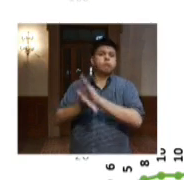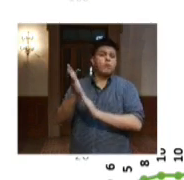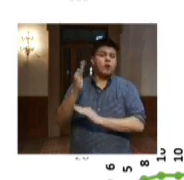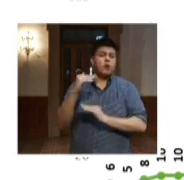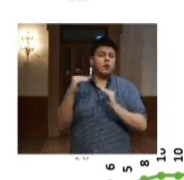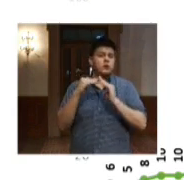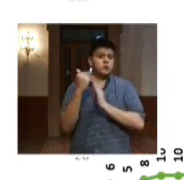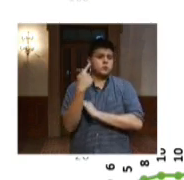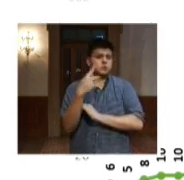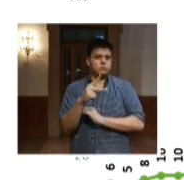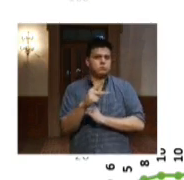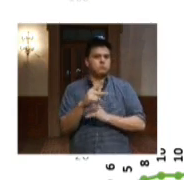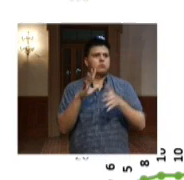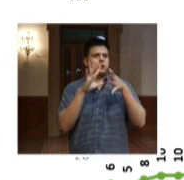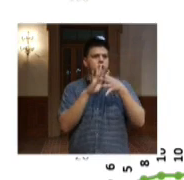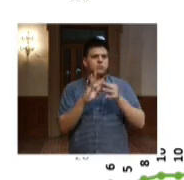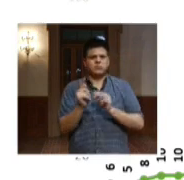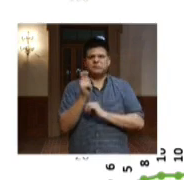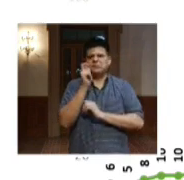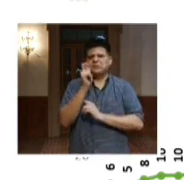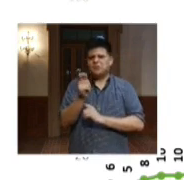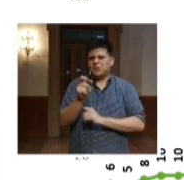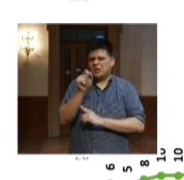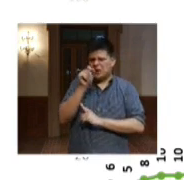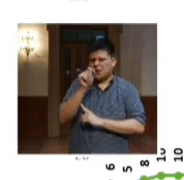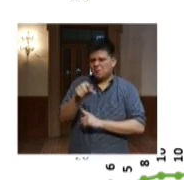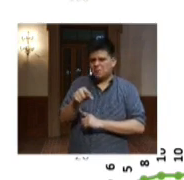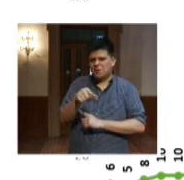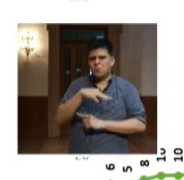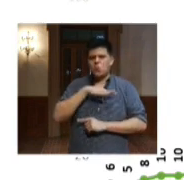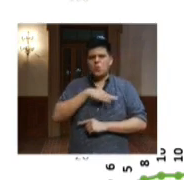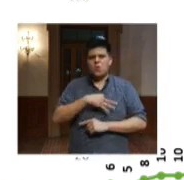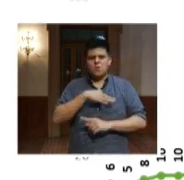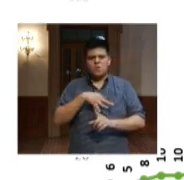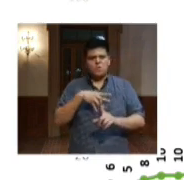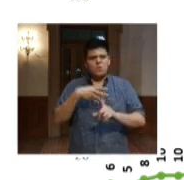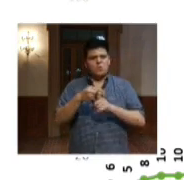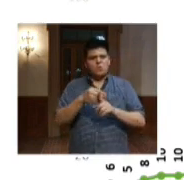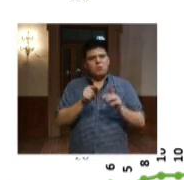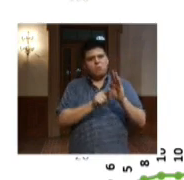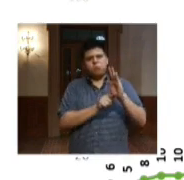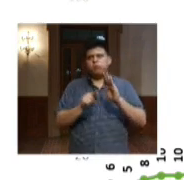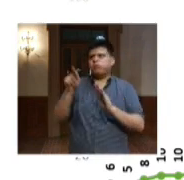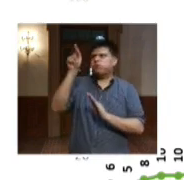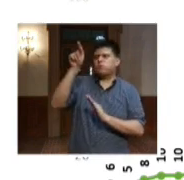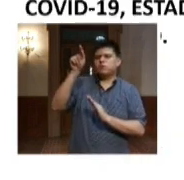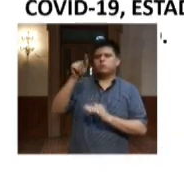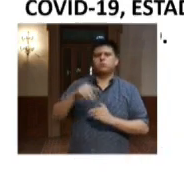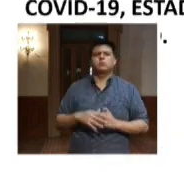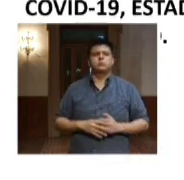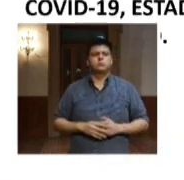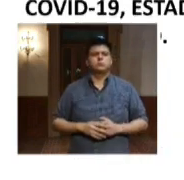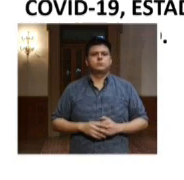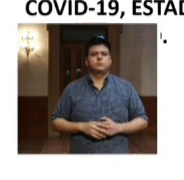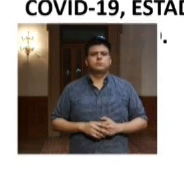Esa es la explicación de esa inflexión en la curva hacia arriba.